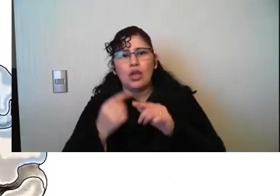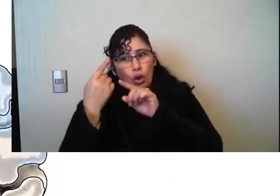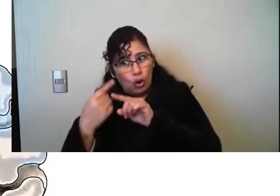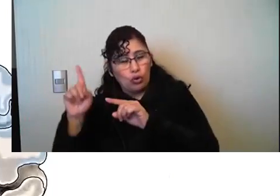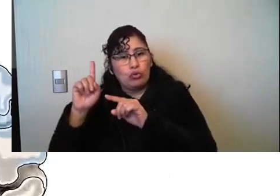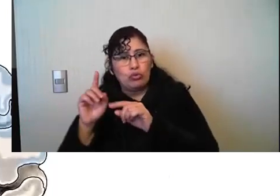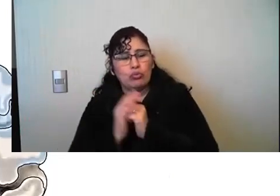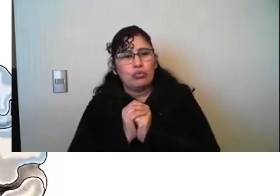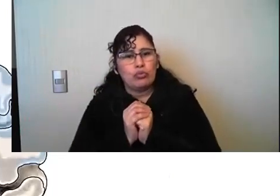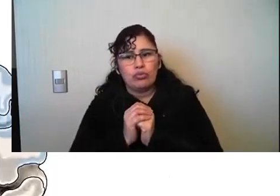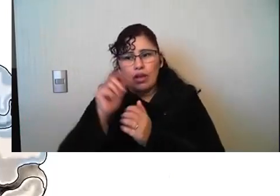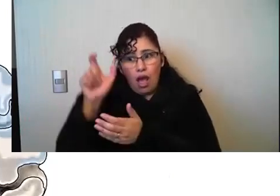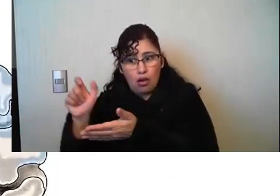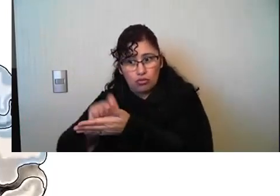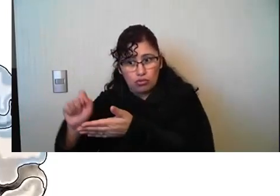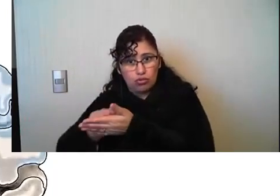Otro autor,